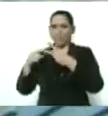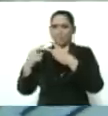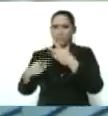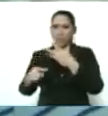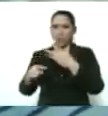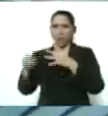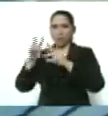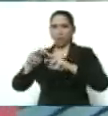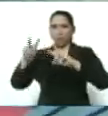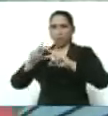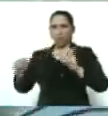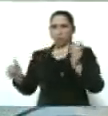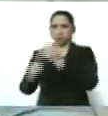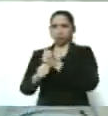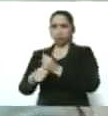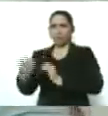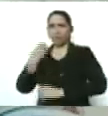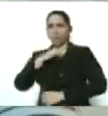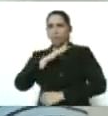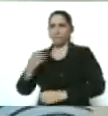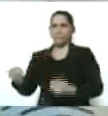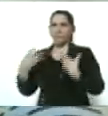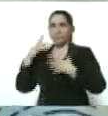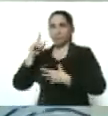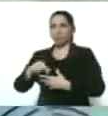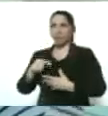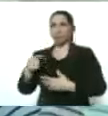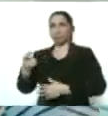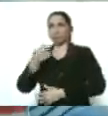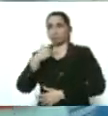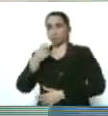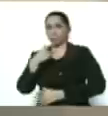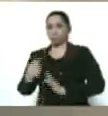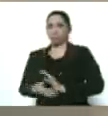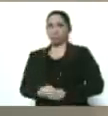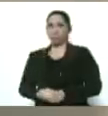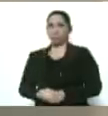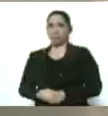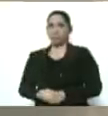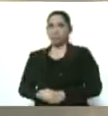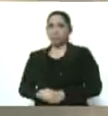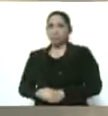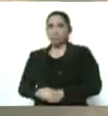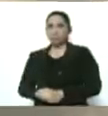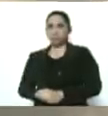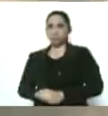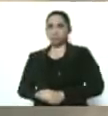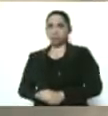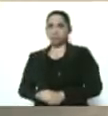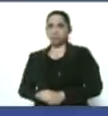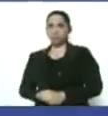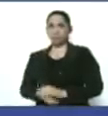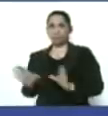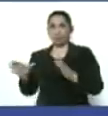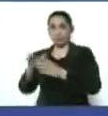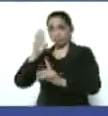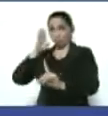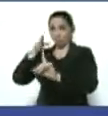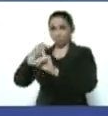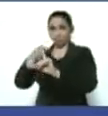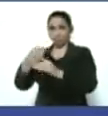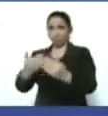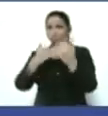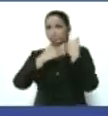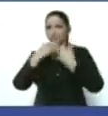de enfermedades virales y para la vigilancia y regulación de medicamentos y de alimentos. En este caso, ese equipo se abocó, hizo